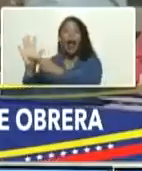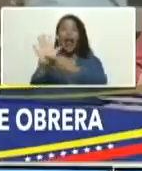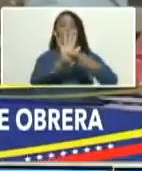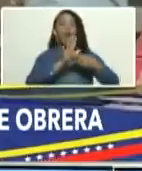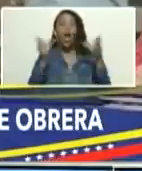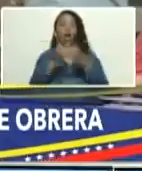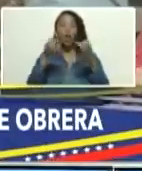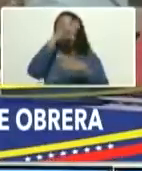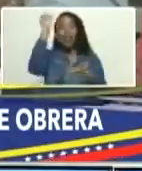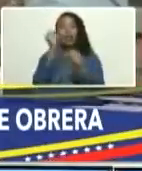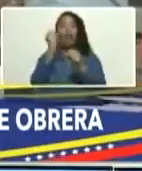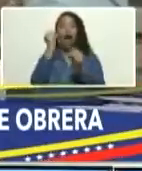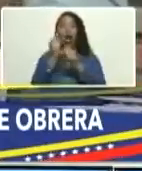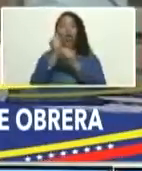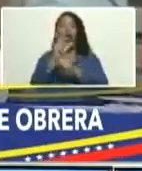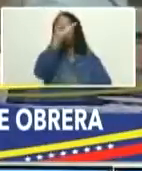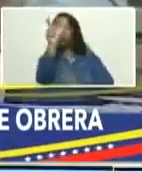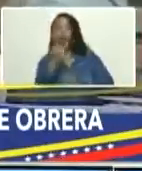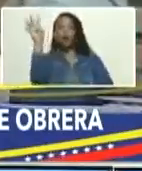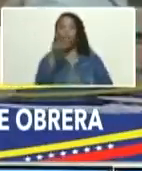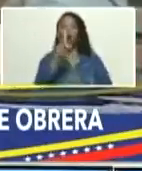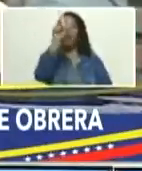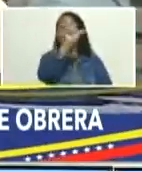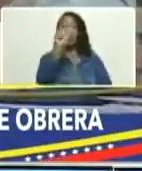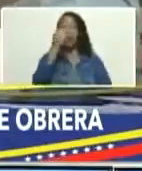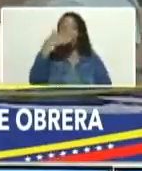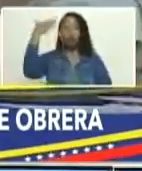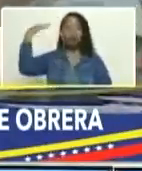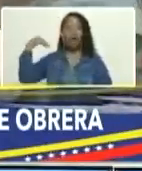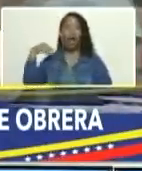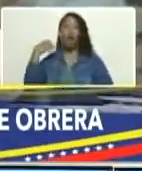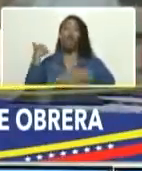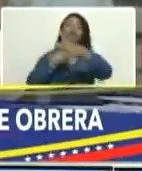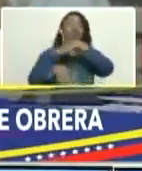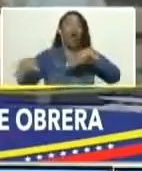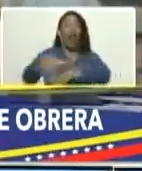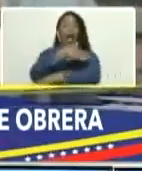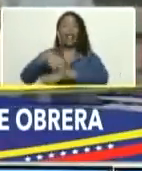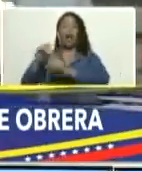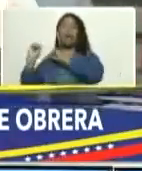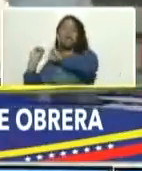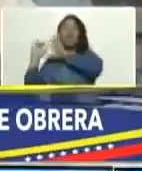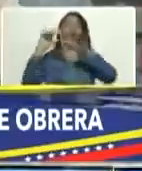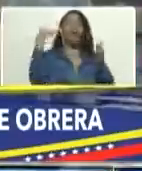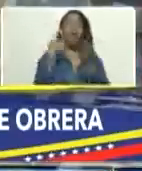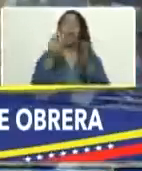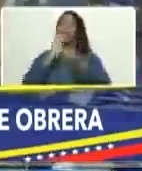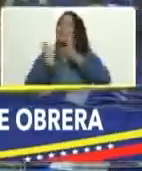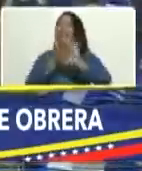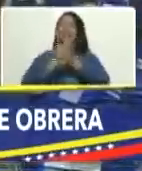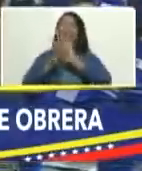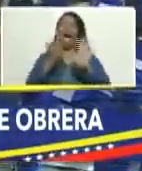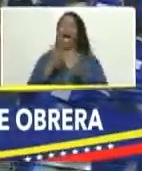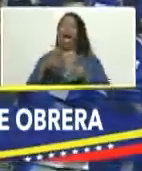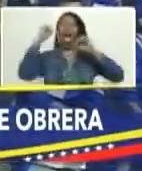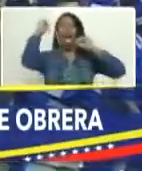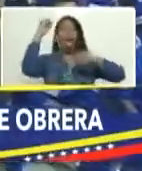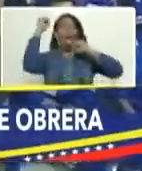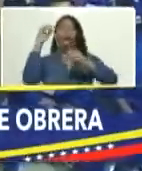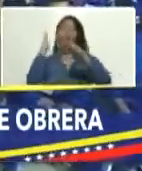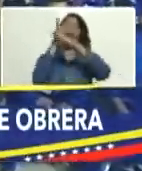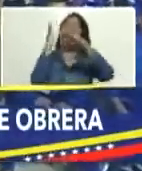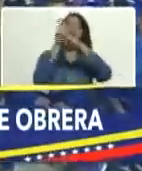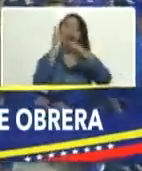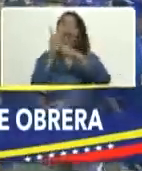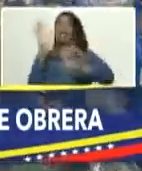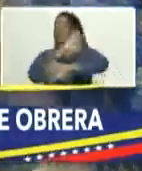Guayana, que hace una semana se lanzaron a las calles por miles a decir ya basta ya de saboteo, ya basta